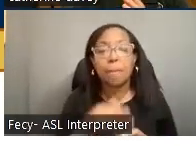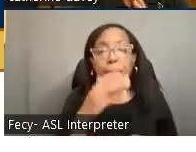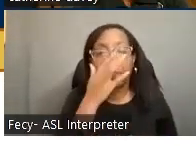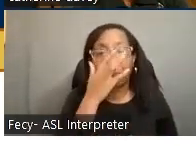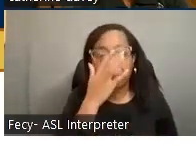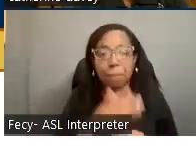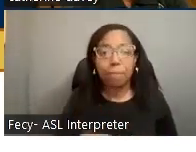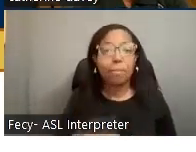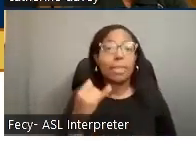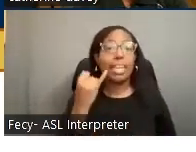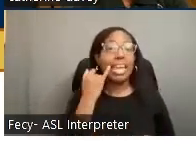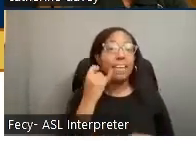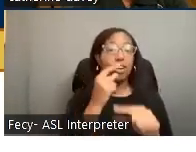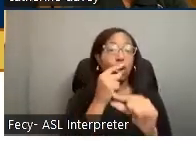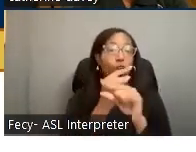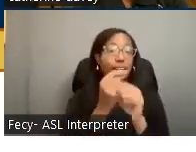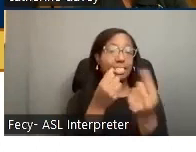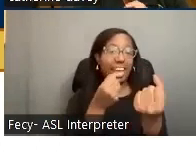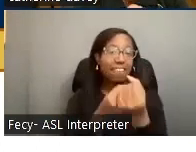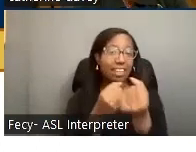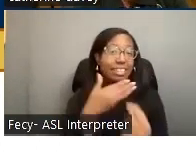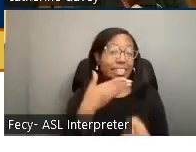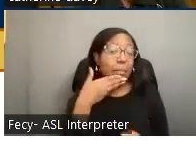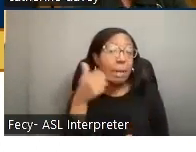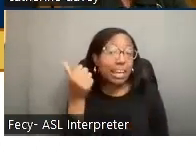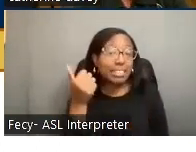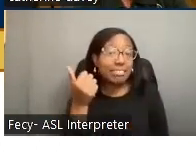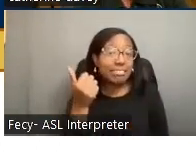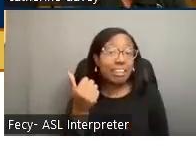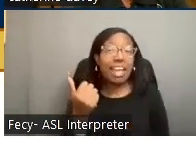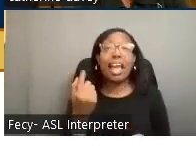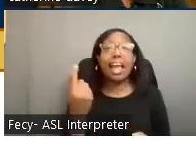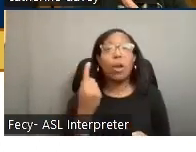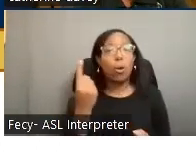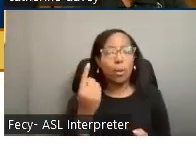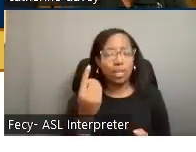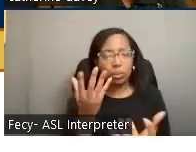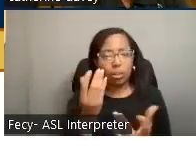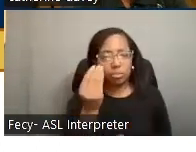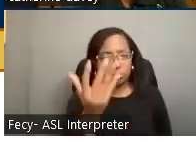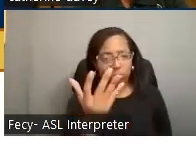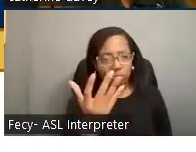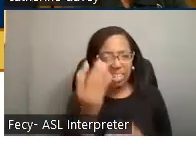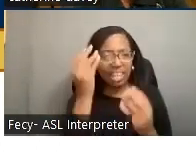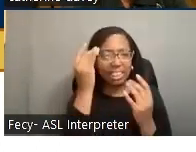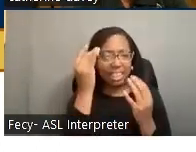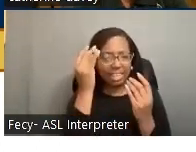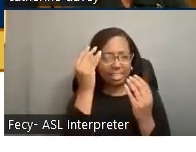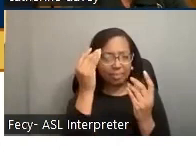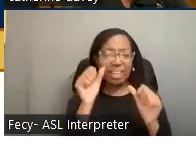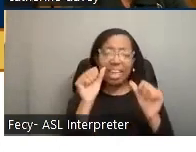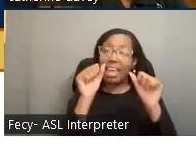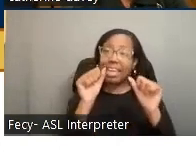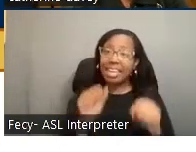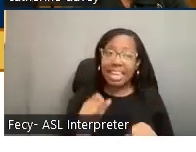distinción. Tutoría o abogacía eh, tutelar. Yo siempre lo describo de esta forma. Yo